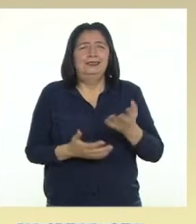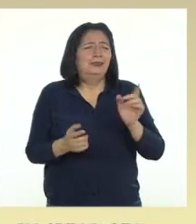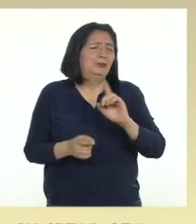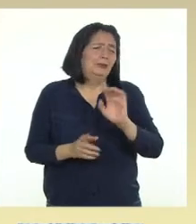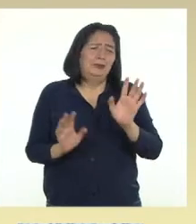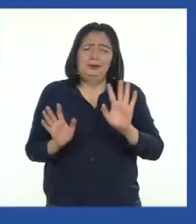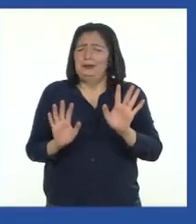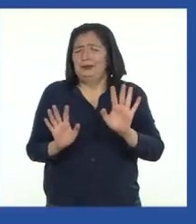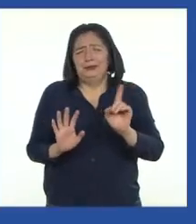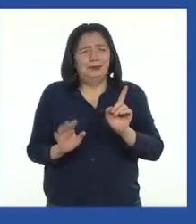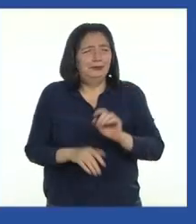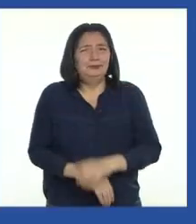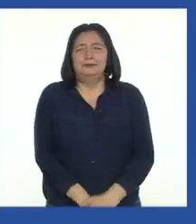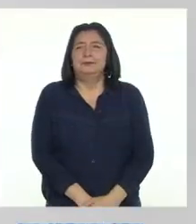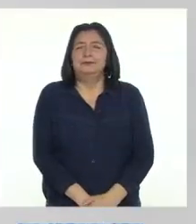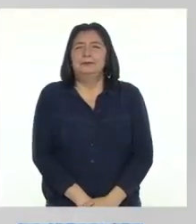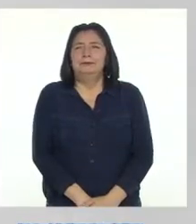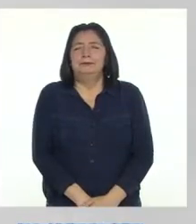¡No!